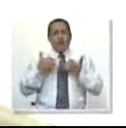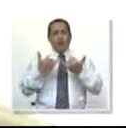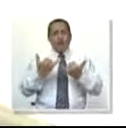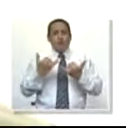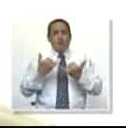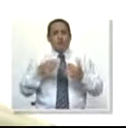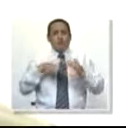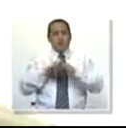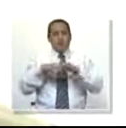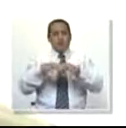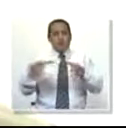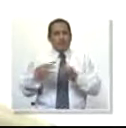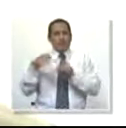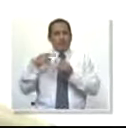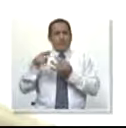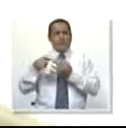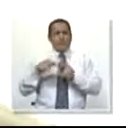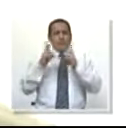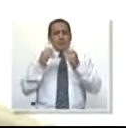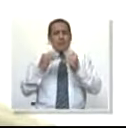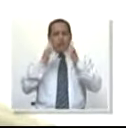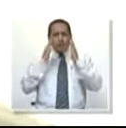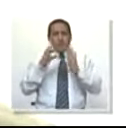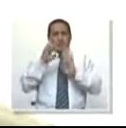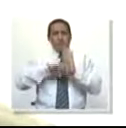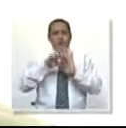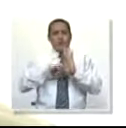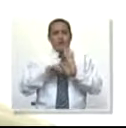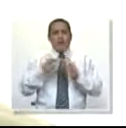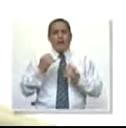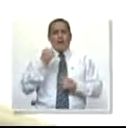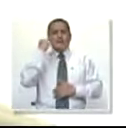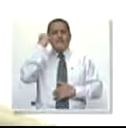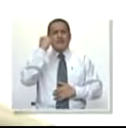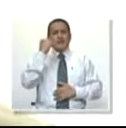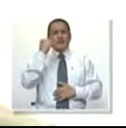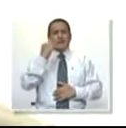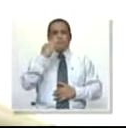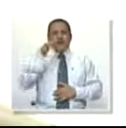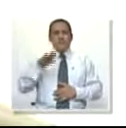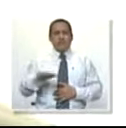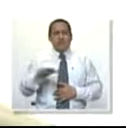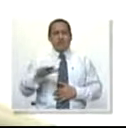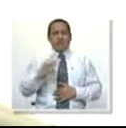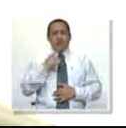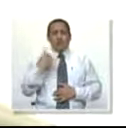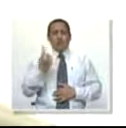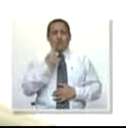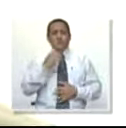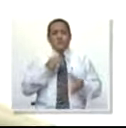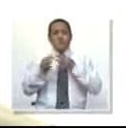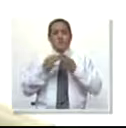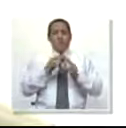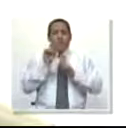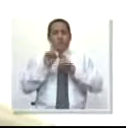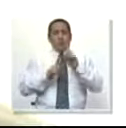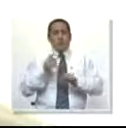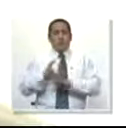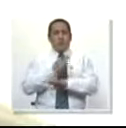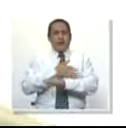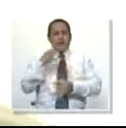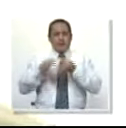hoy dentro de todos los temas hemos querido dedicar el programa a los derechos del niño No solo basándonos en algunas